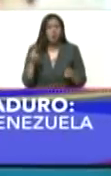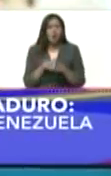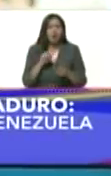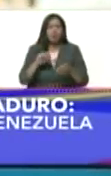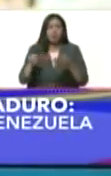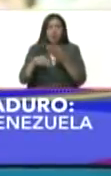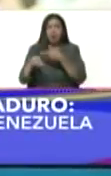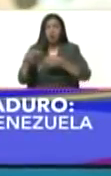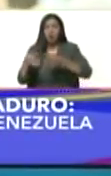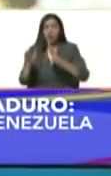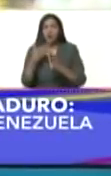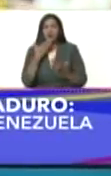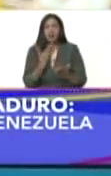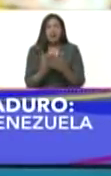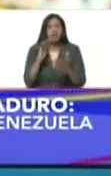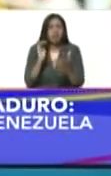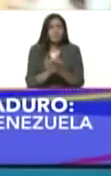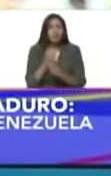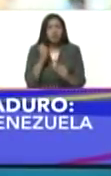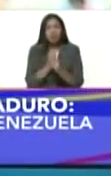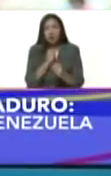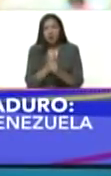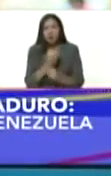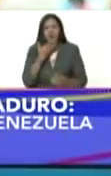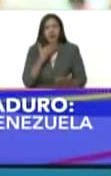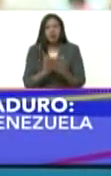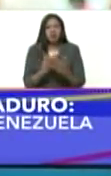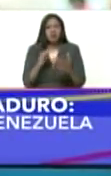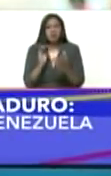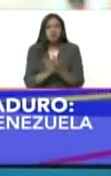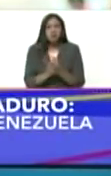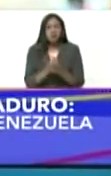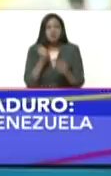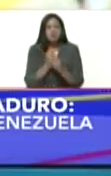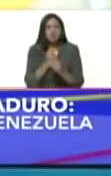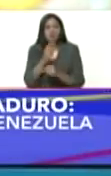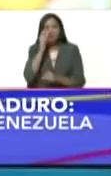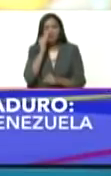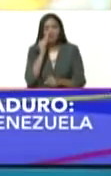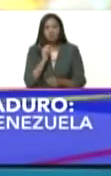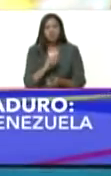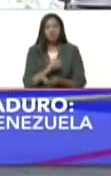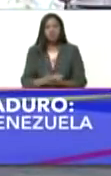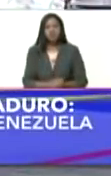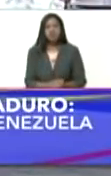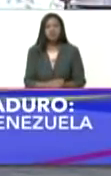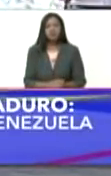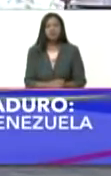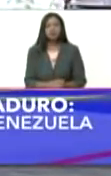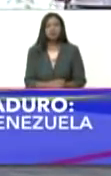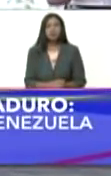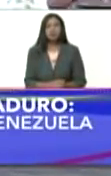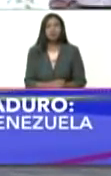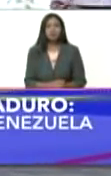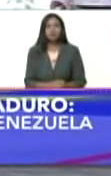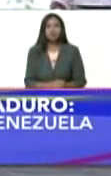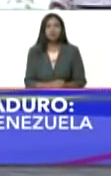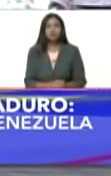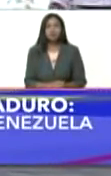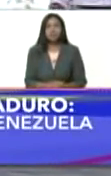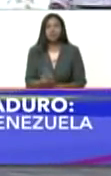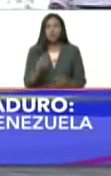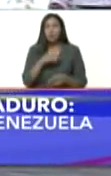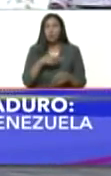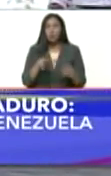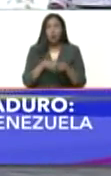construcción. Gracias, hermanos trabajadores, gracias, hermanas trabajadoras, de Juan Albañil, como dice la canción